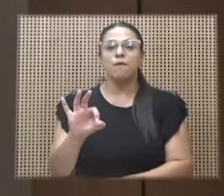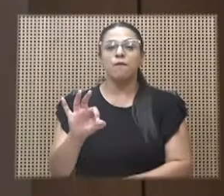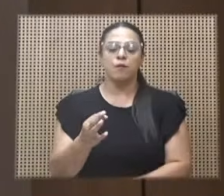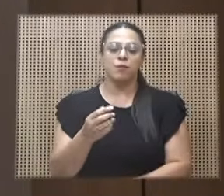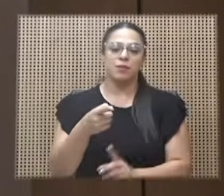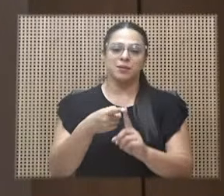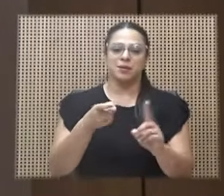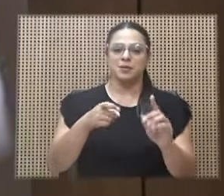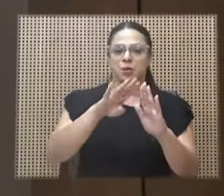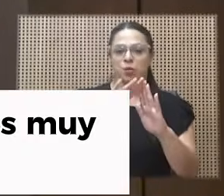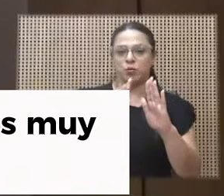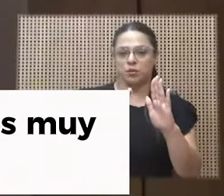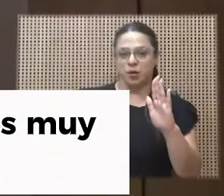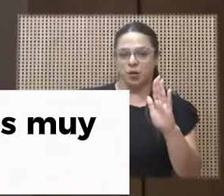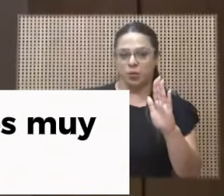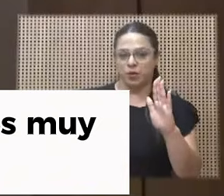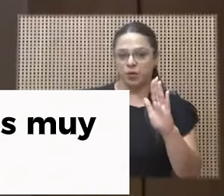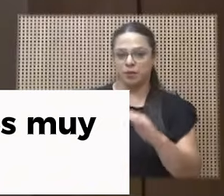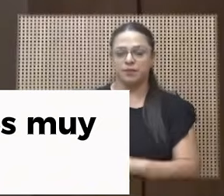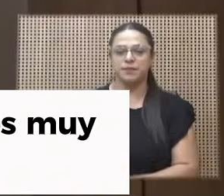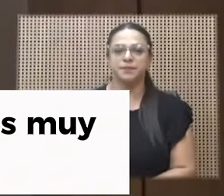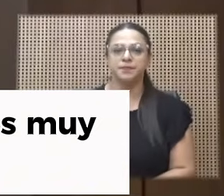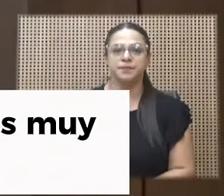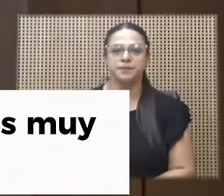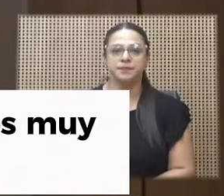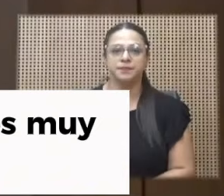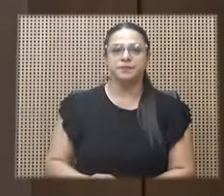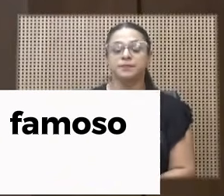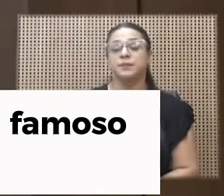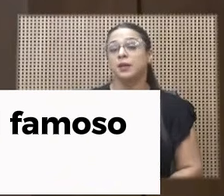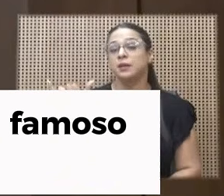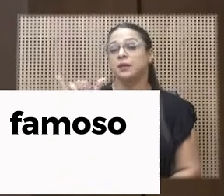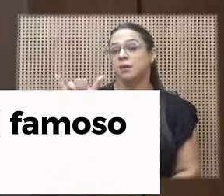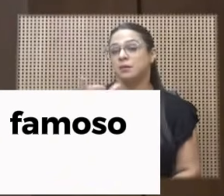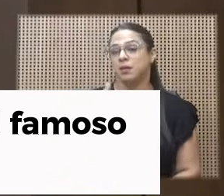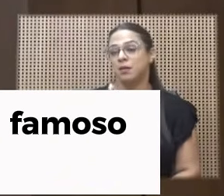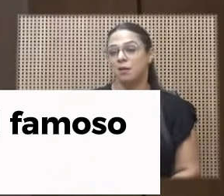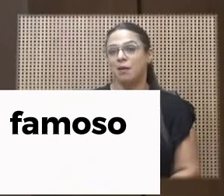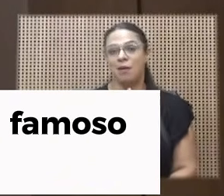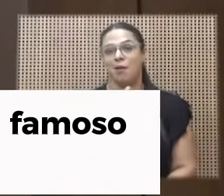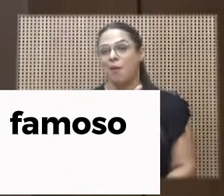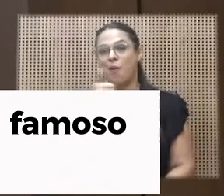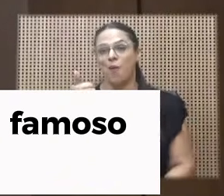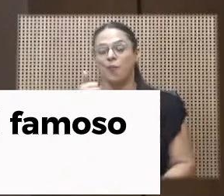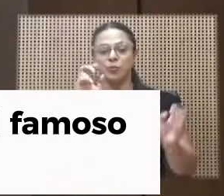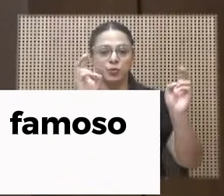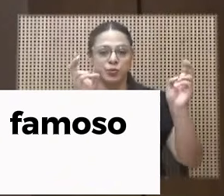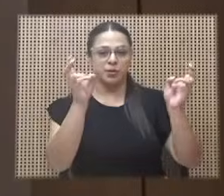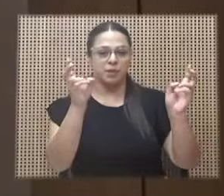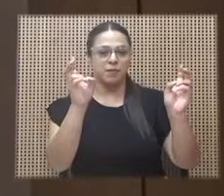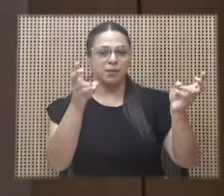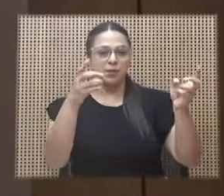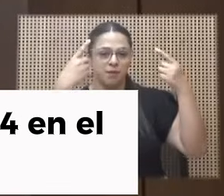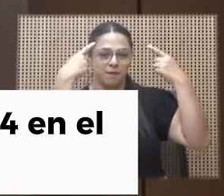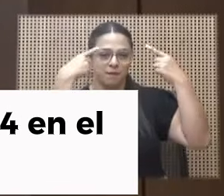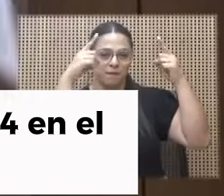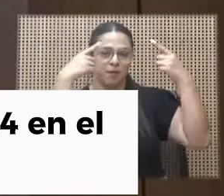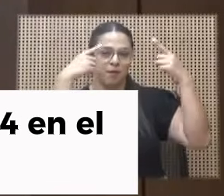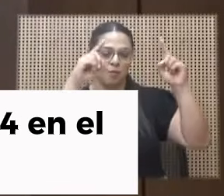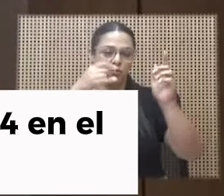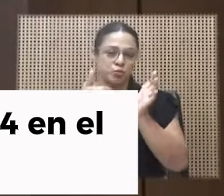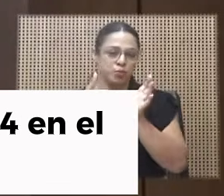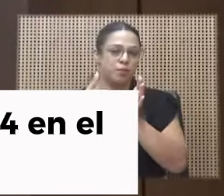República. Paso a otro tema que me parece que es muy importante, me llamó mucho la atención, el tema del famoso premio, que